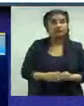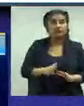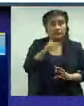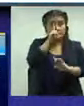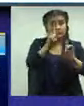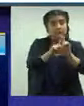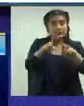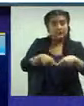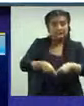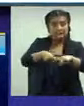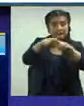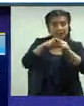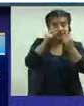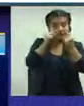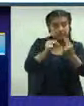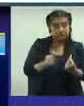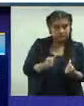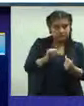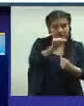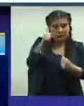También préstamos externos, señalar